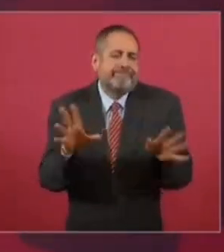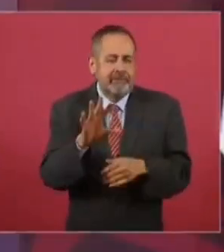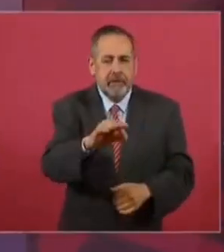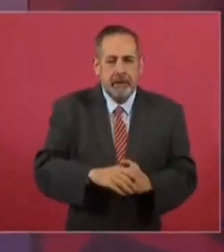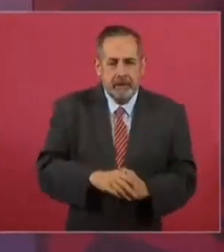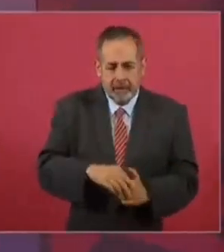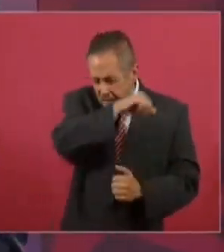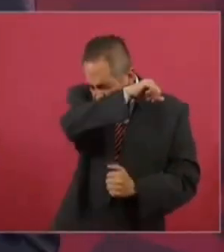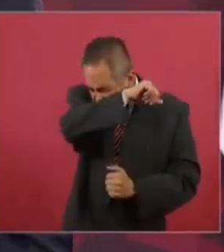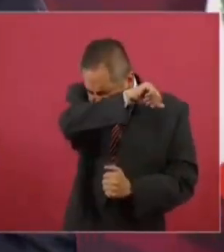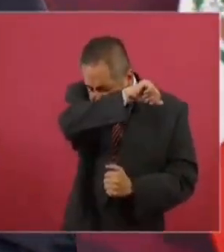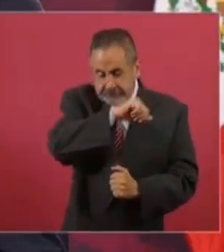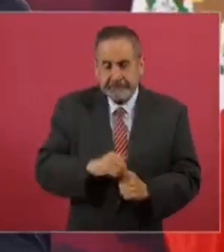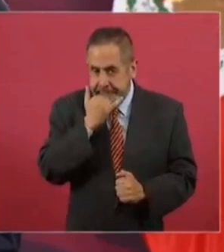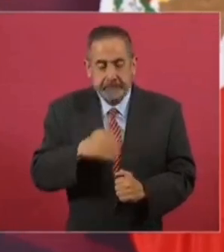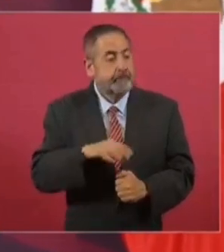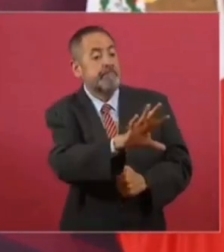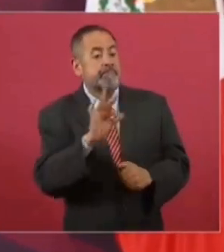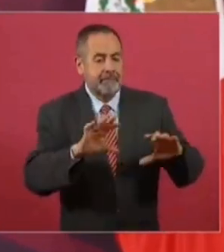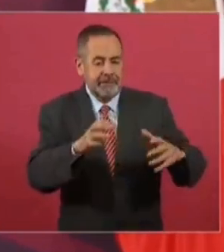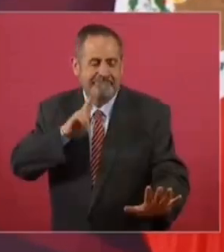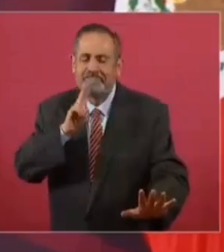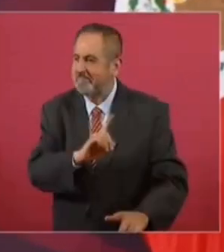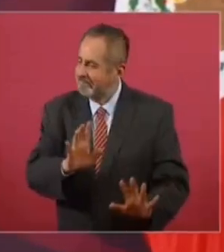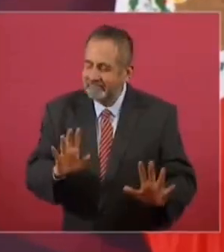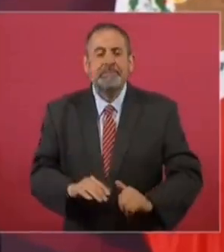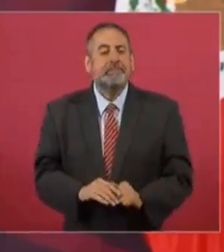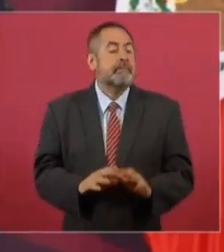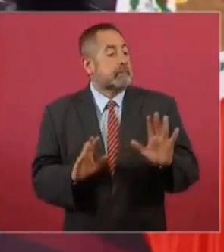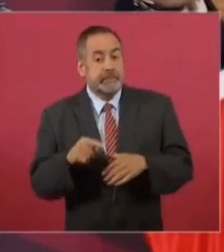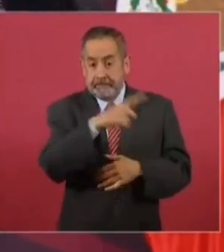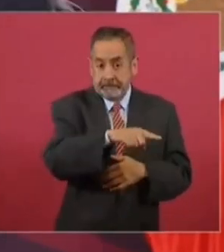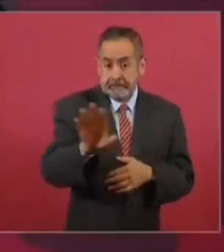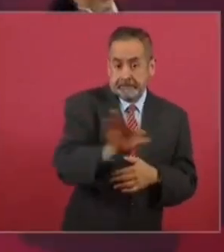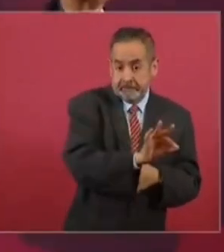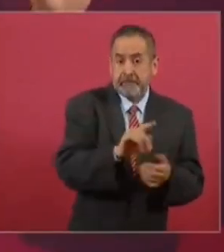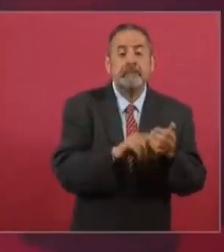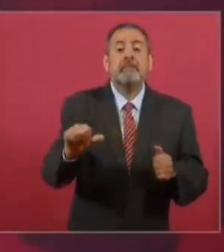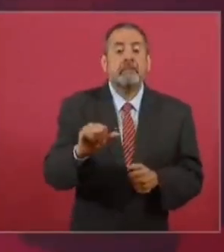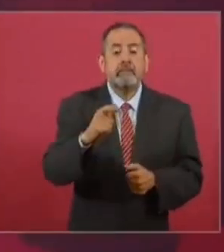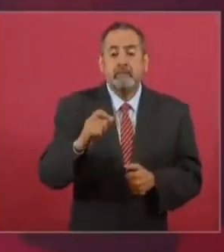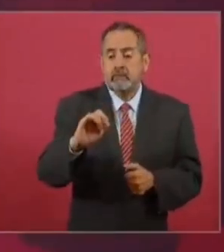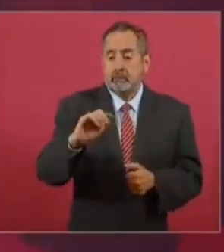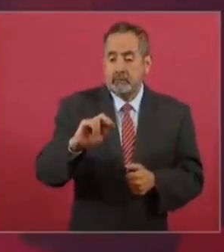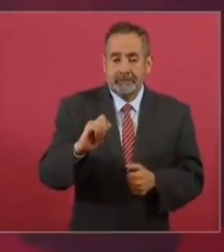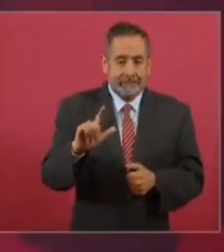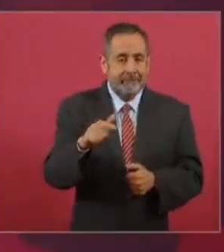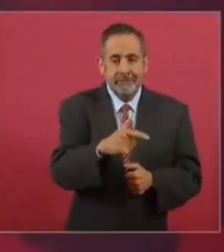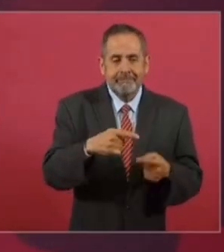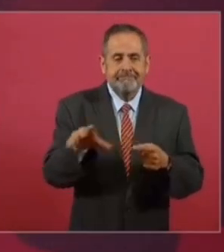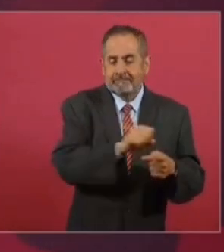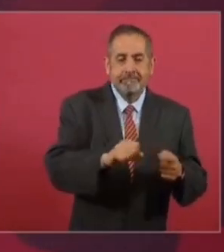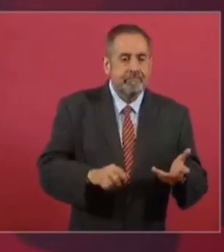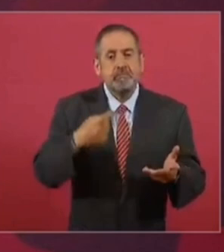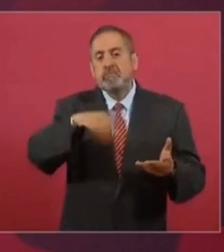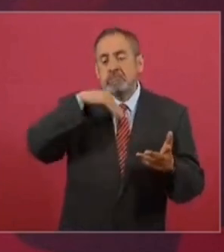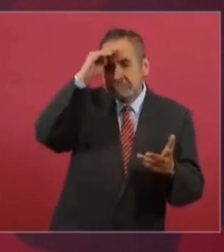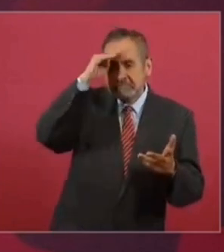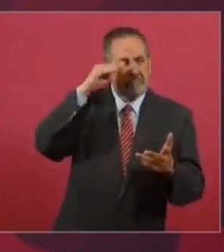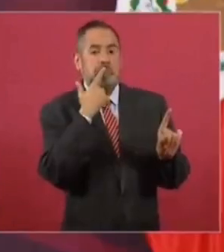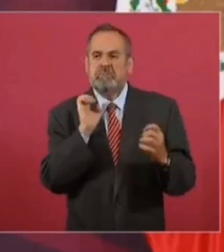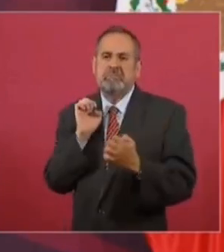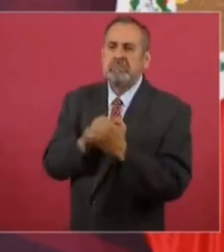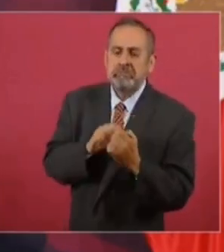escogieron los que se sentían dueños de México. Entonces la escogieron porque piensan que van a